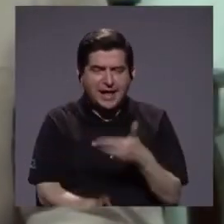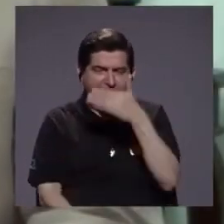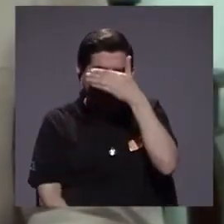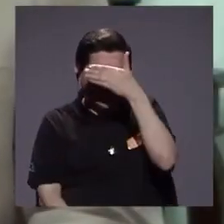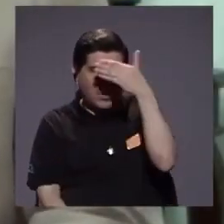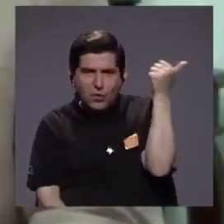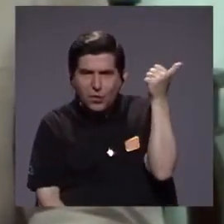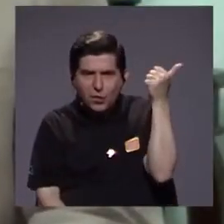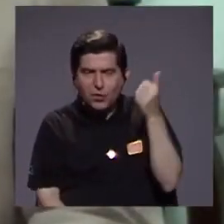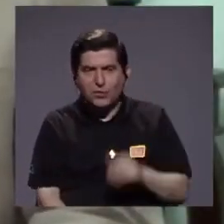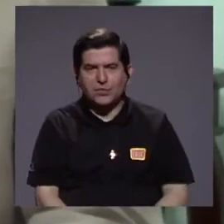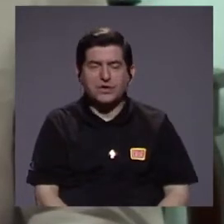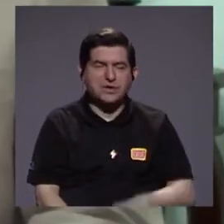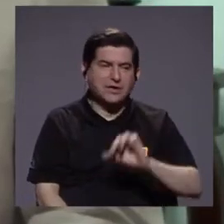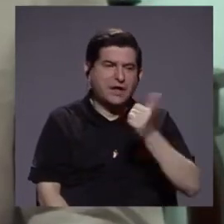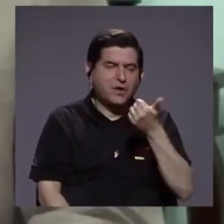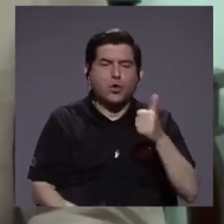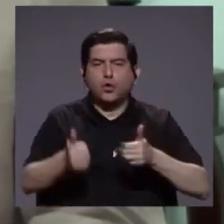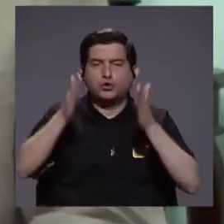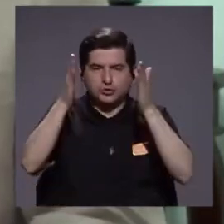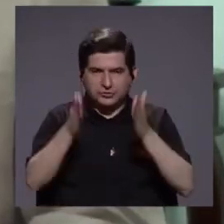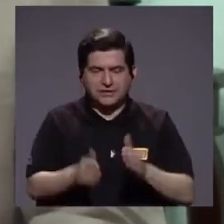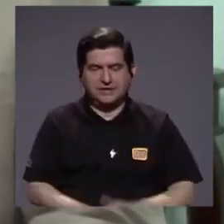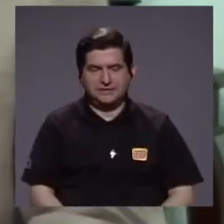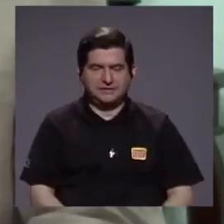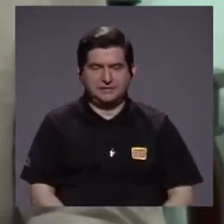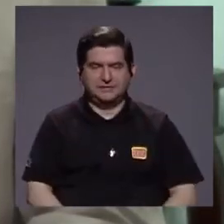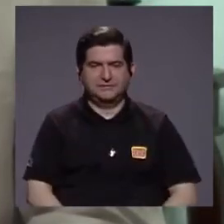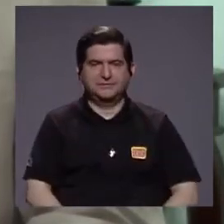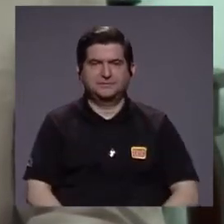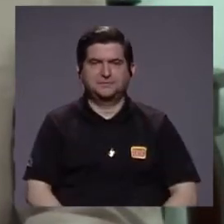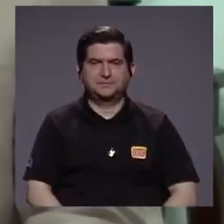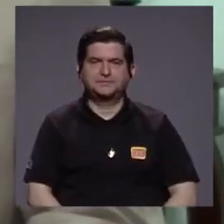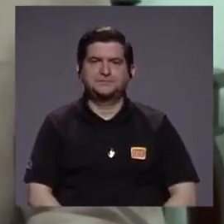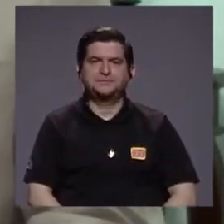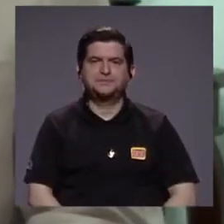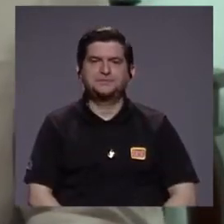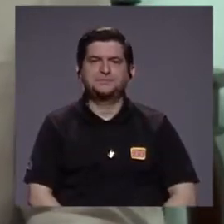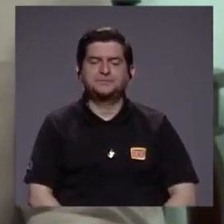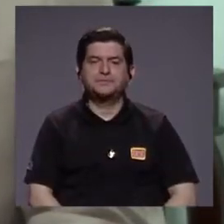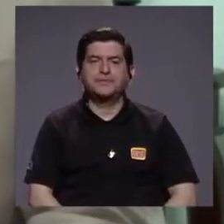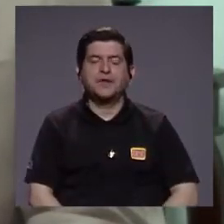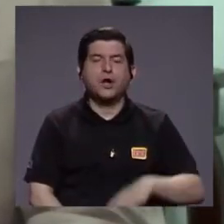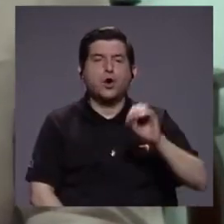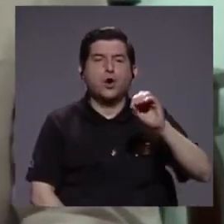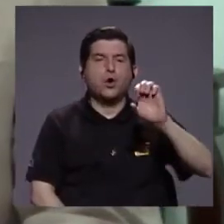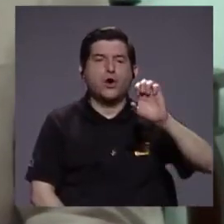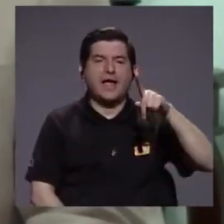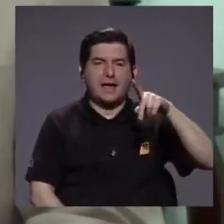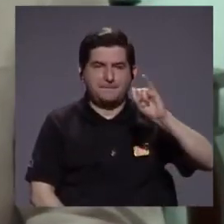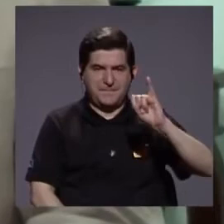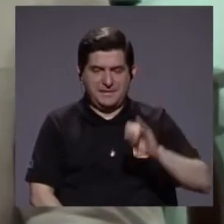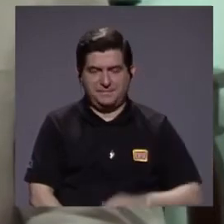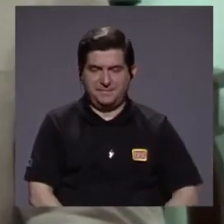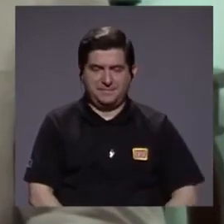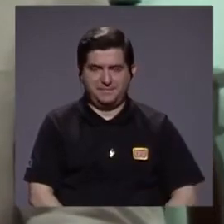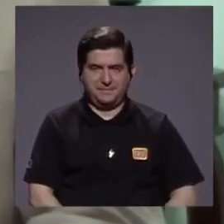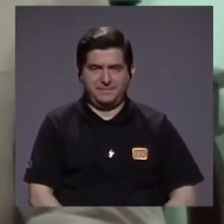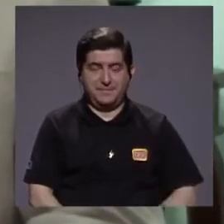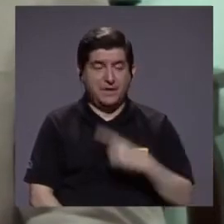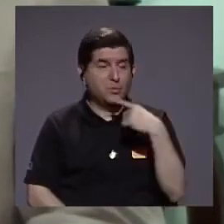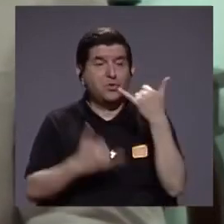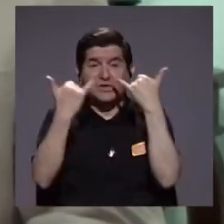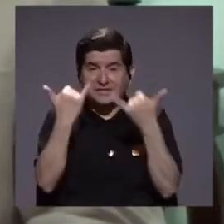olvidado los otros candidatos y la otra candidata. La OEPI es, como ya